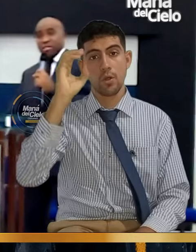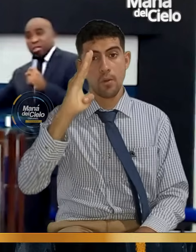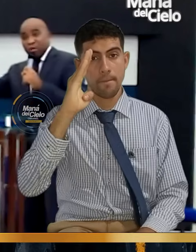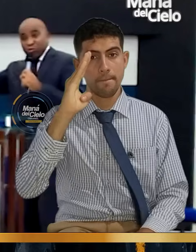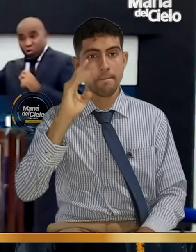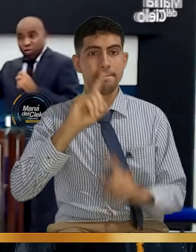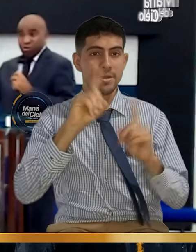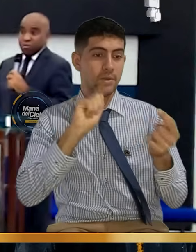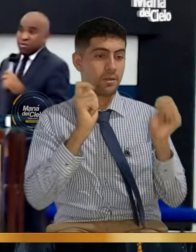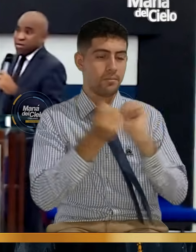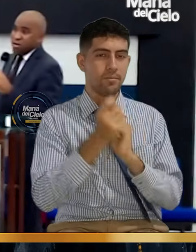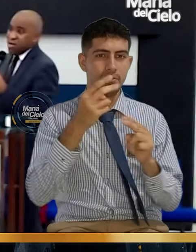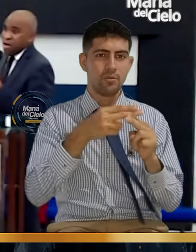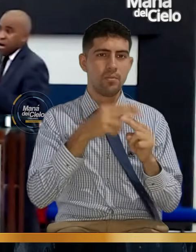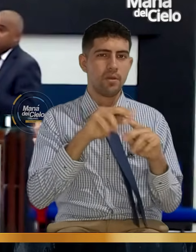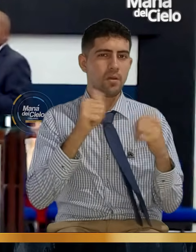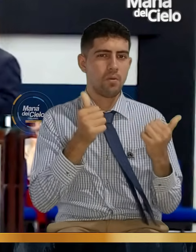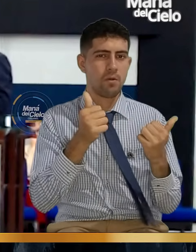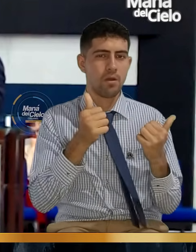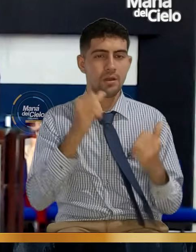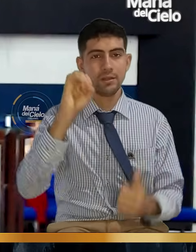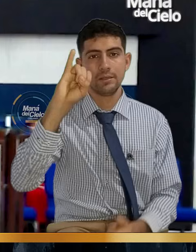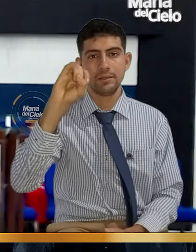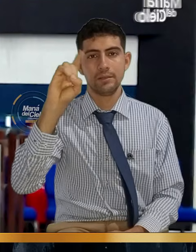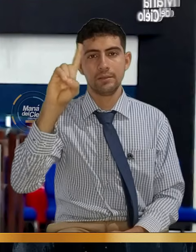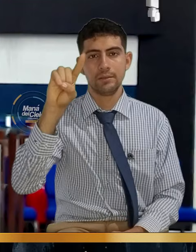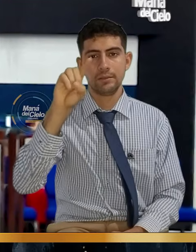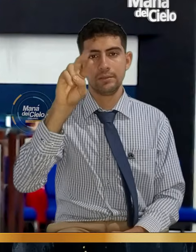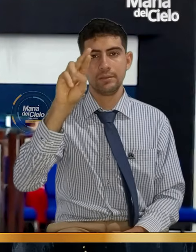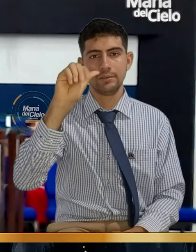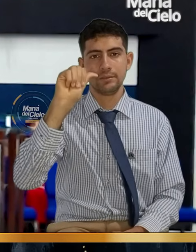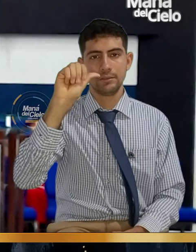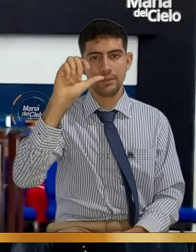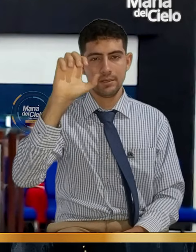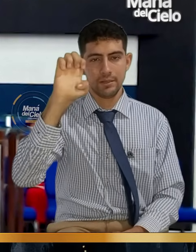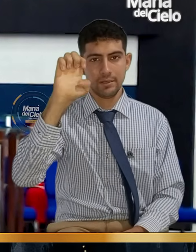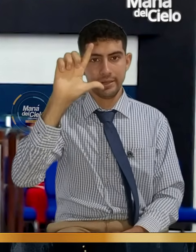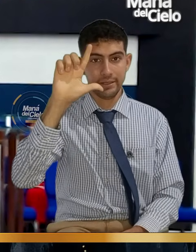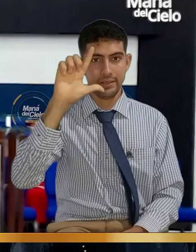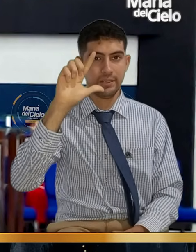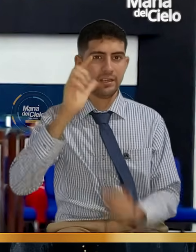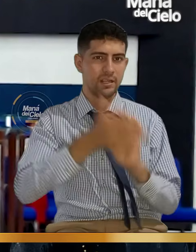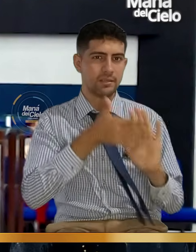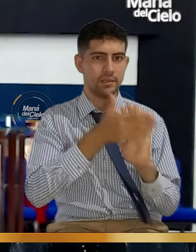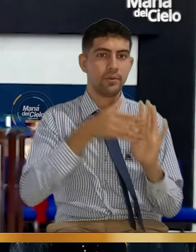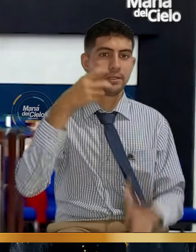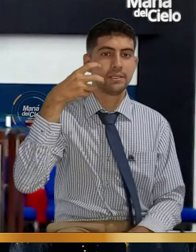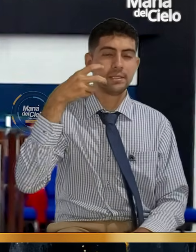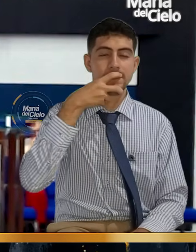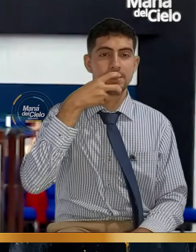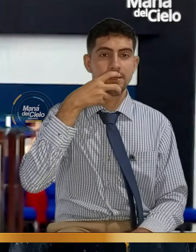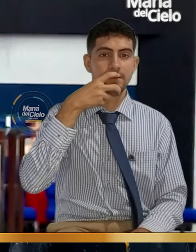esto le enseñó a sus hijos, a Judá, a Simeón, a Dan, a Natalí. Amén.